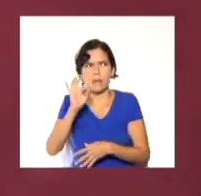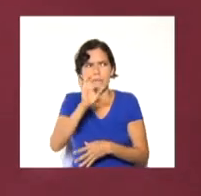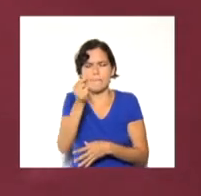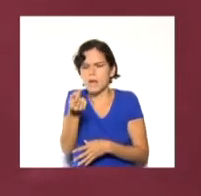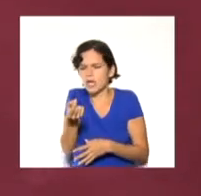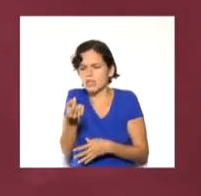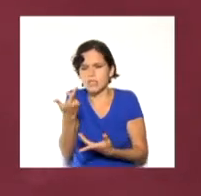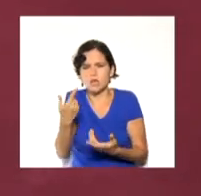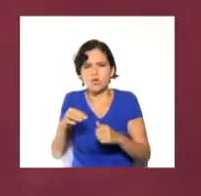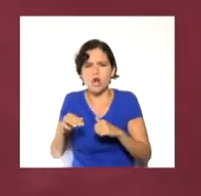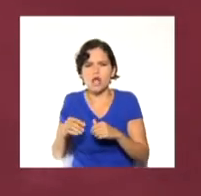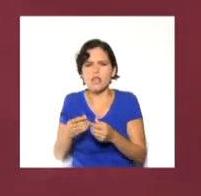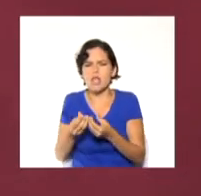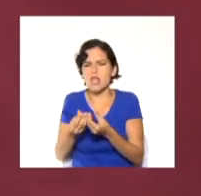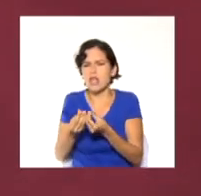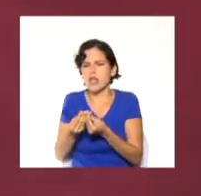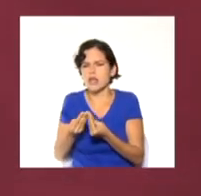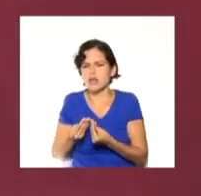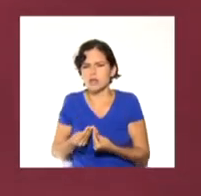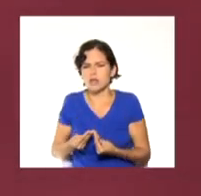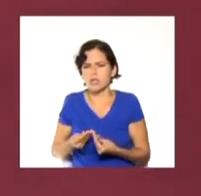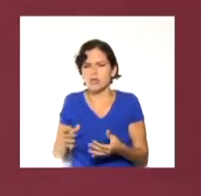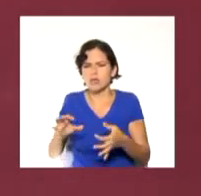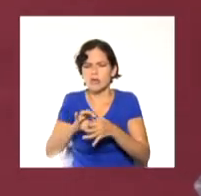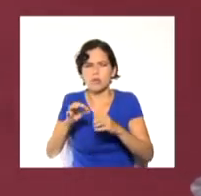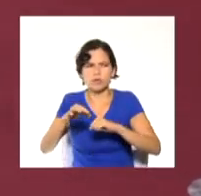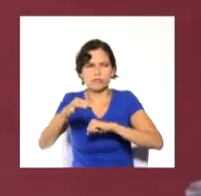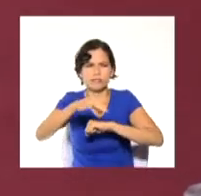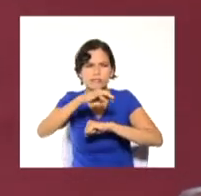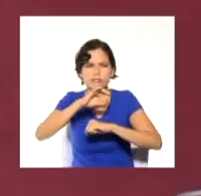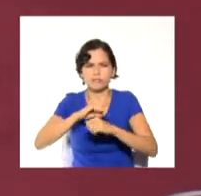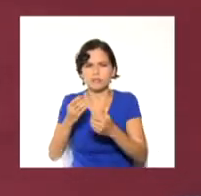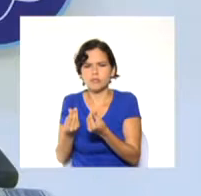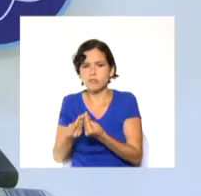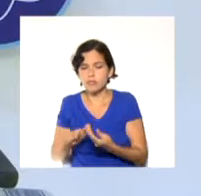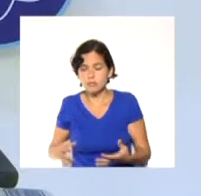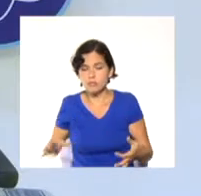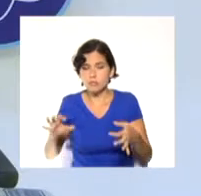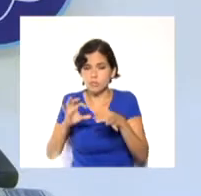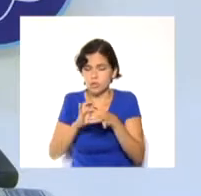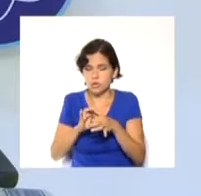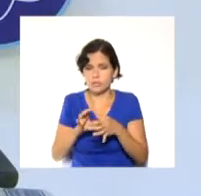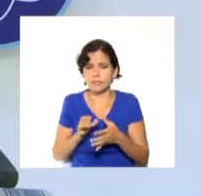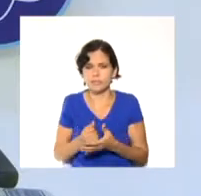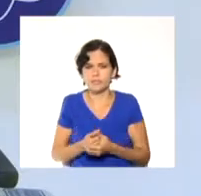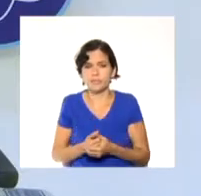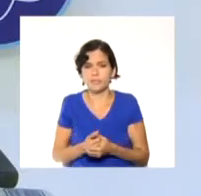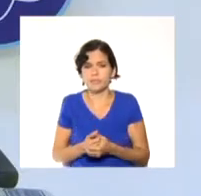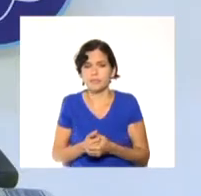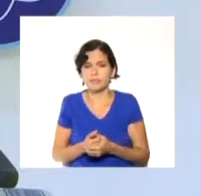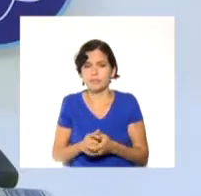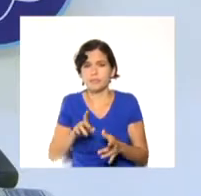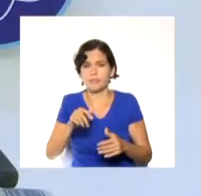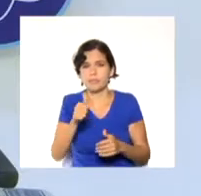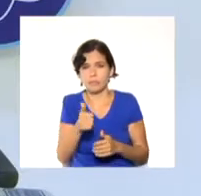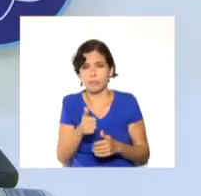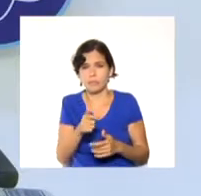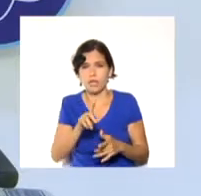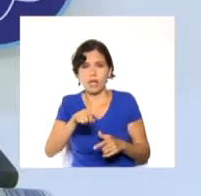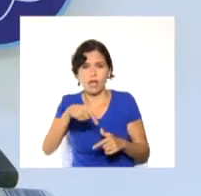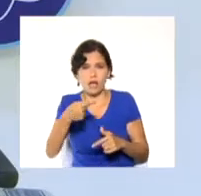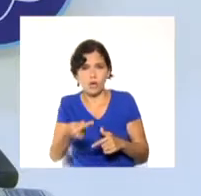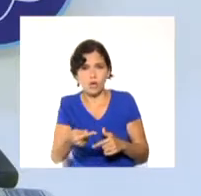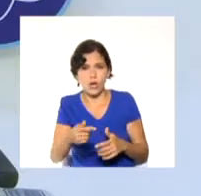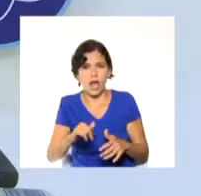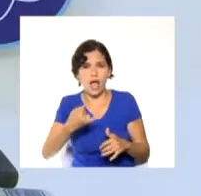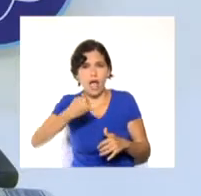que están constituidas por moléculas de aluminio porque son aluminio unido a aluminio. Bien, ahora